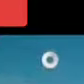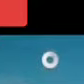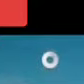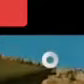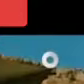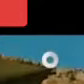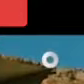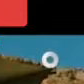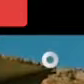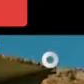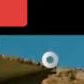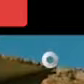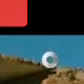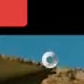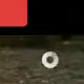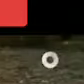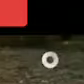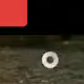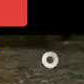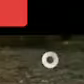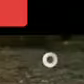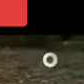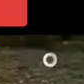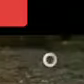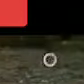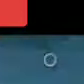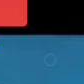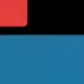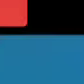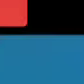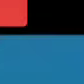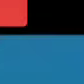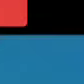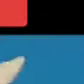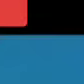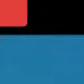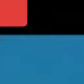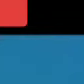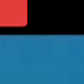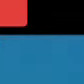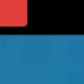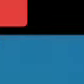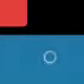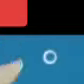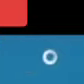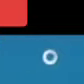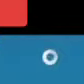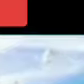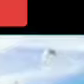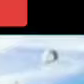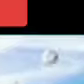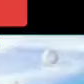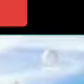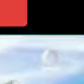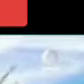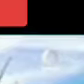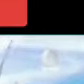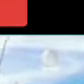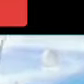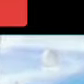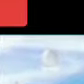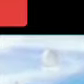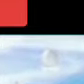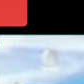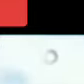se apreciaban los estragos del terremoto de 2017 que asoló al municipio. Las ganancias de la energía